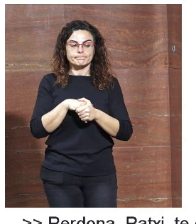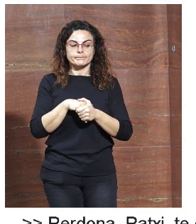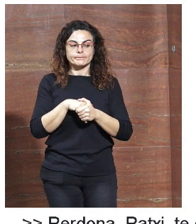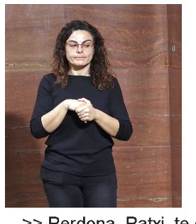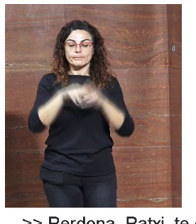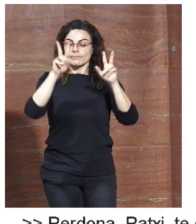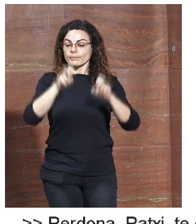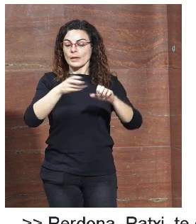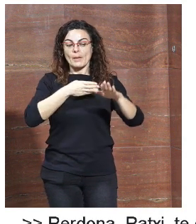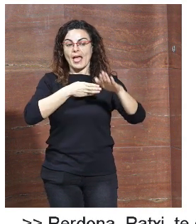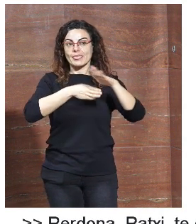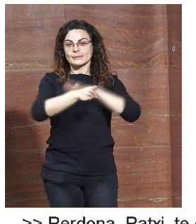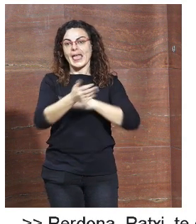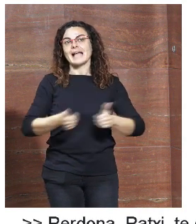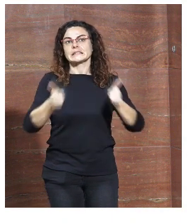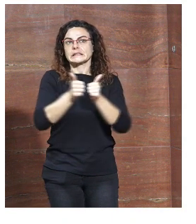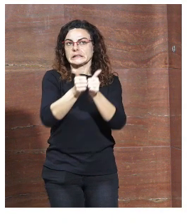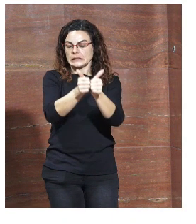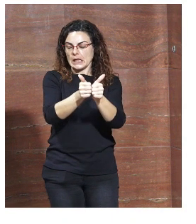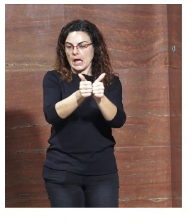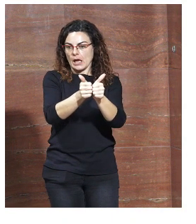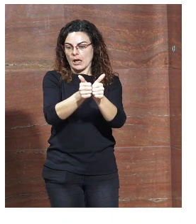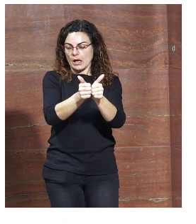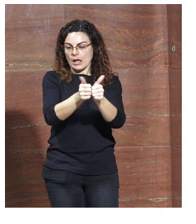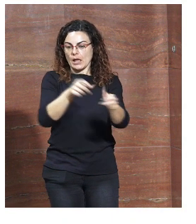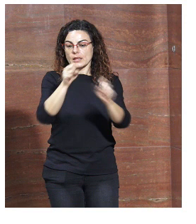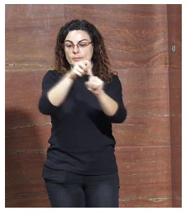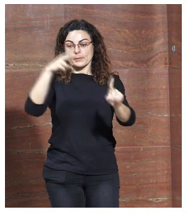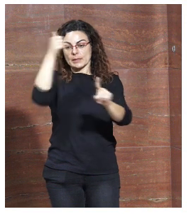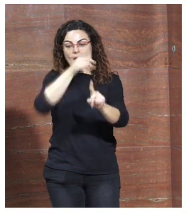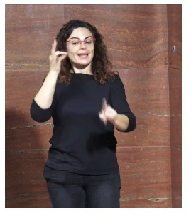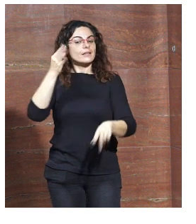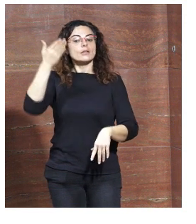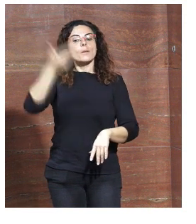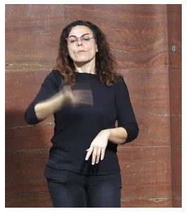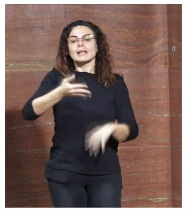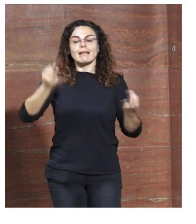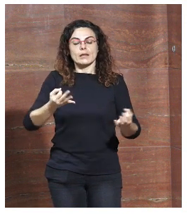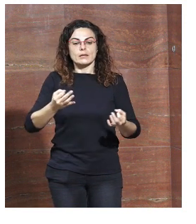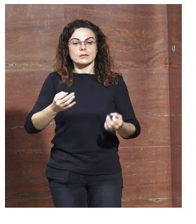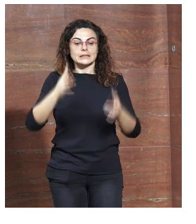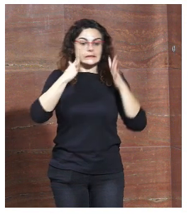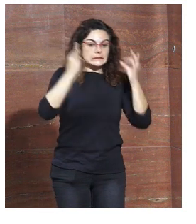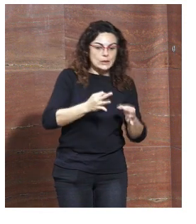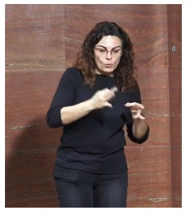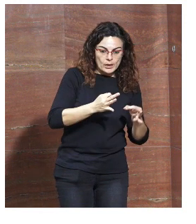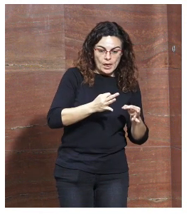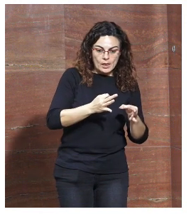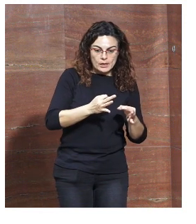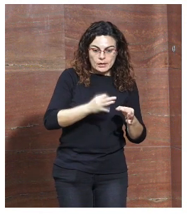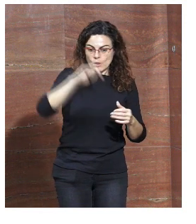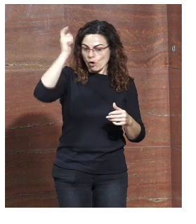La accesibilidad asistida, en la perspectiva de género, lo importante entonces sería, aparte de la seguridad, transmitir la siguiente